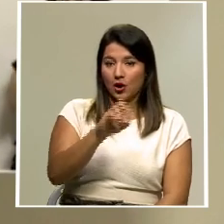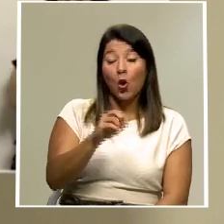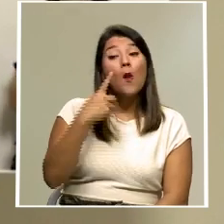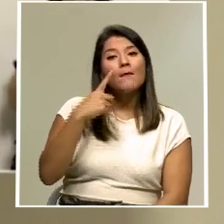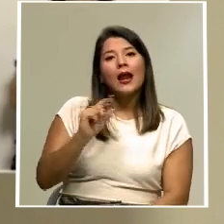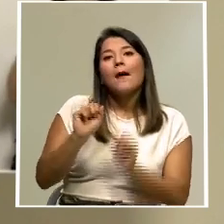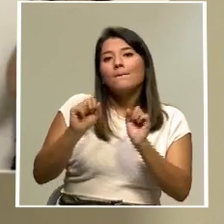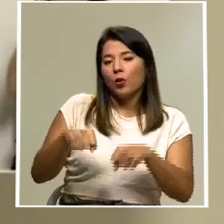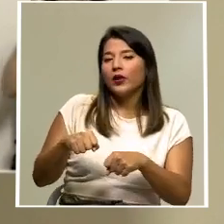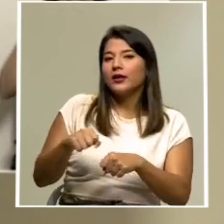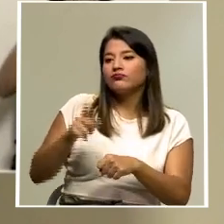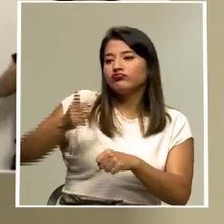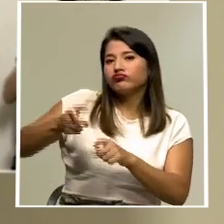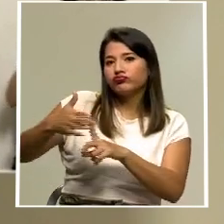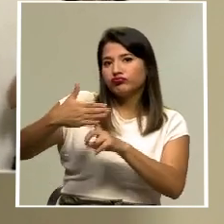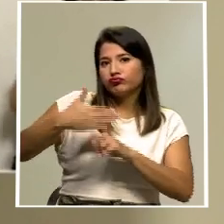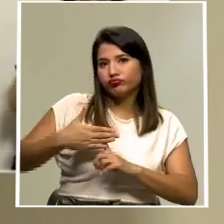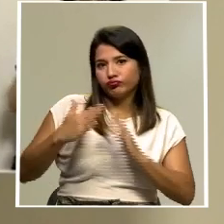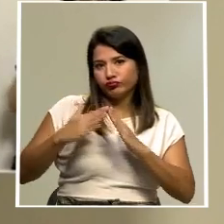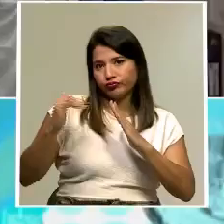respectiva.